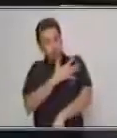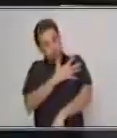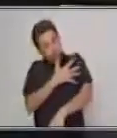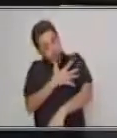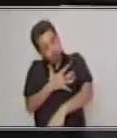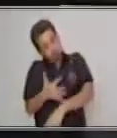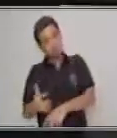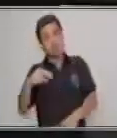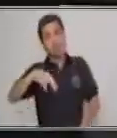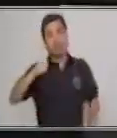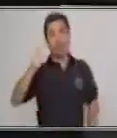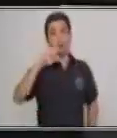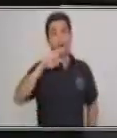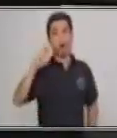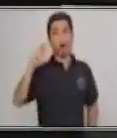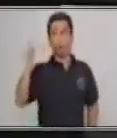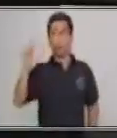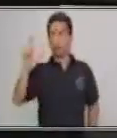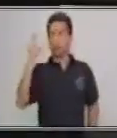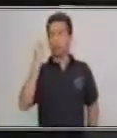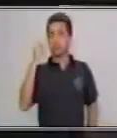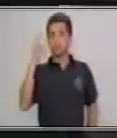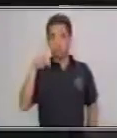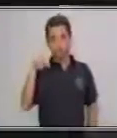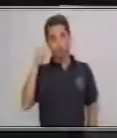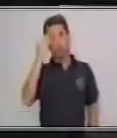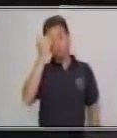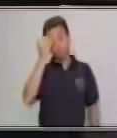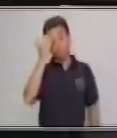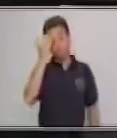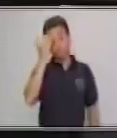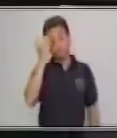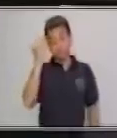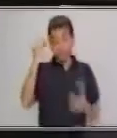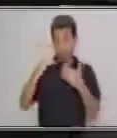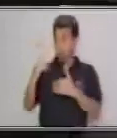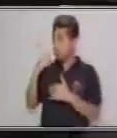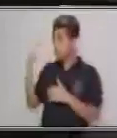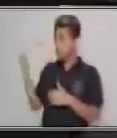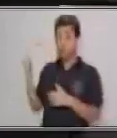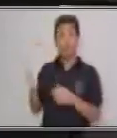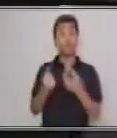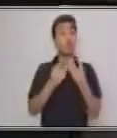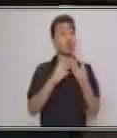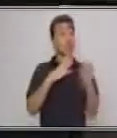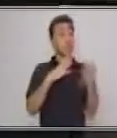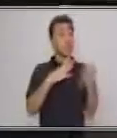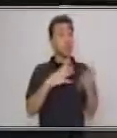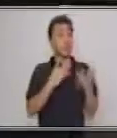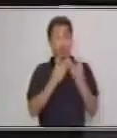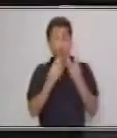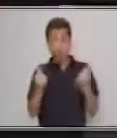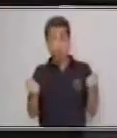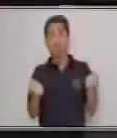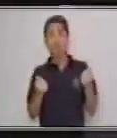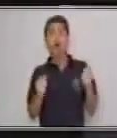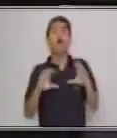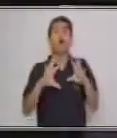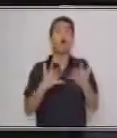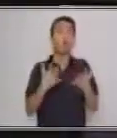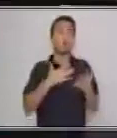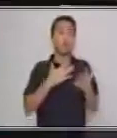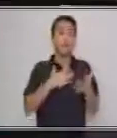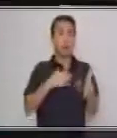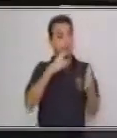que es una solución. Y la solución nosotros le llamamos desenlace. ¿Sí? Estas